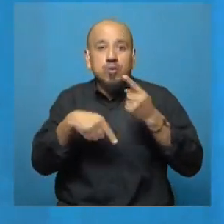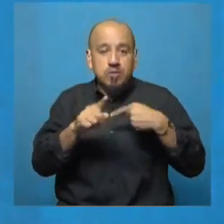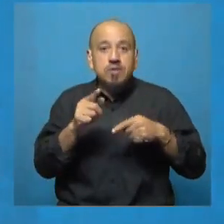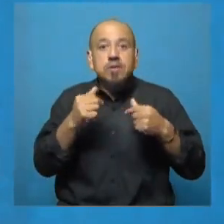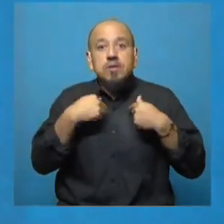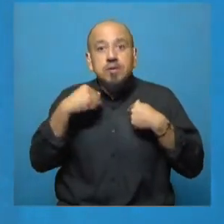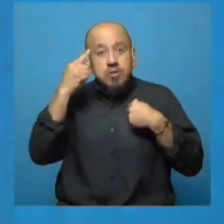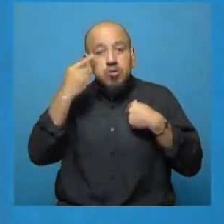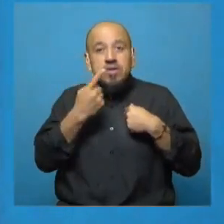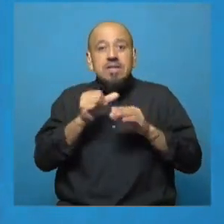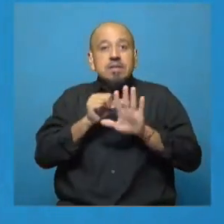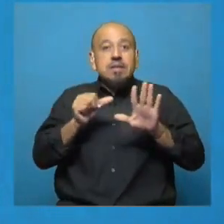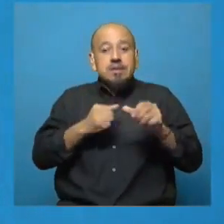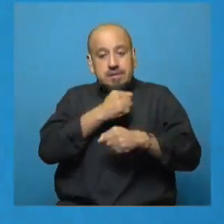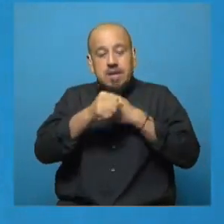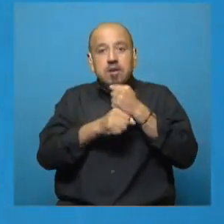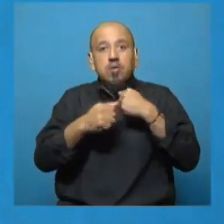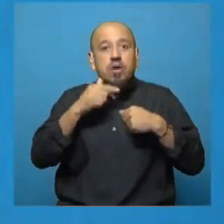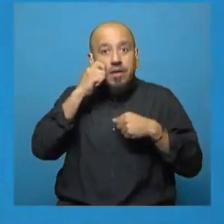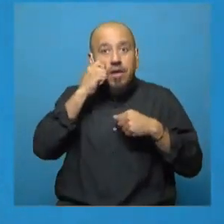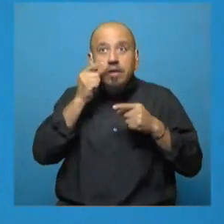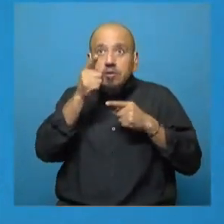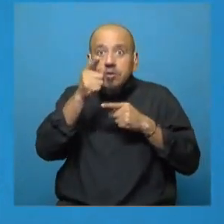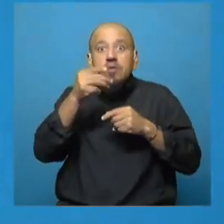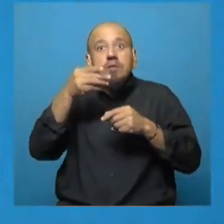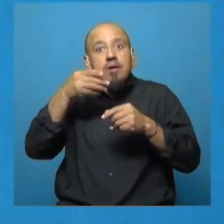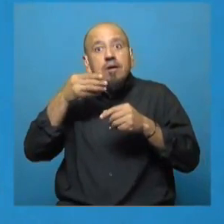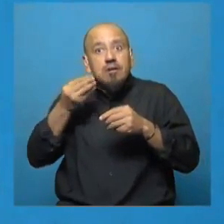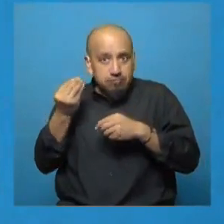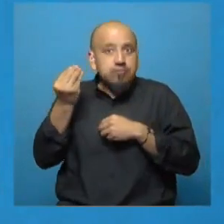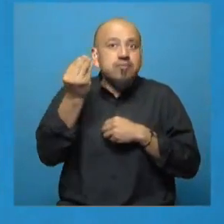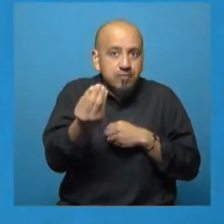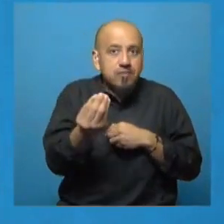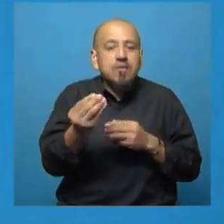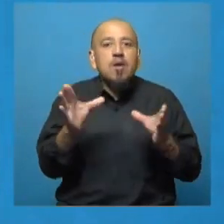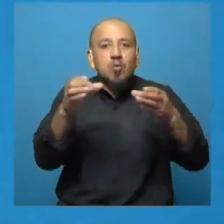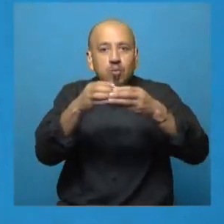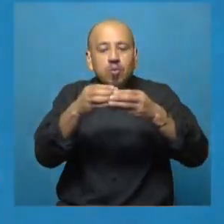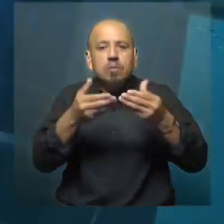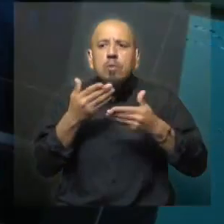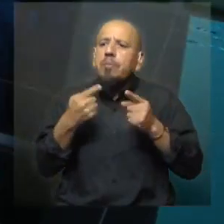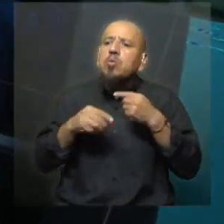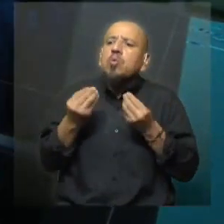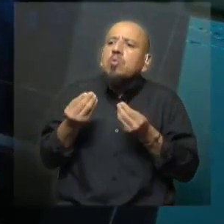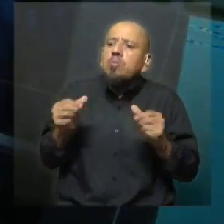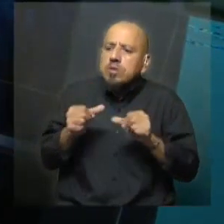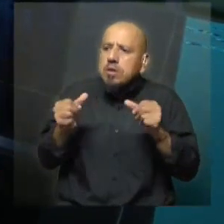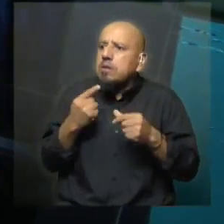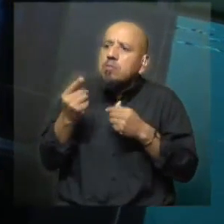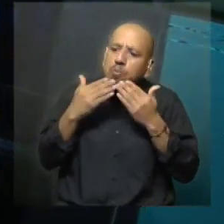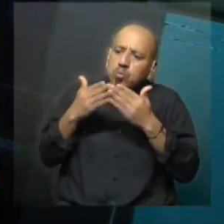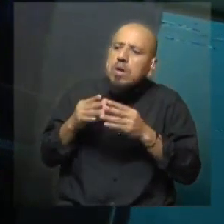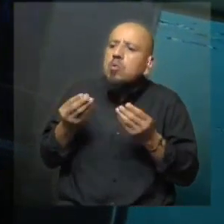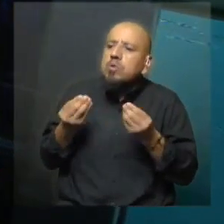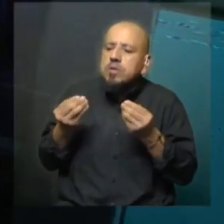ya de hecho a los 16 años terminar en un grupo así fue una cosa bastante fortuita como sea te acercas vos le